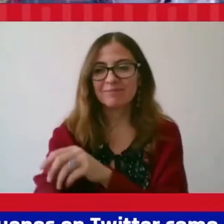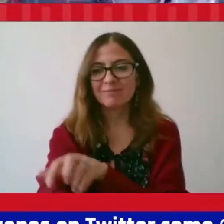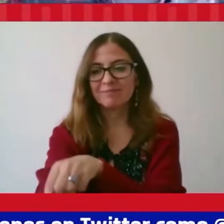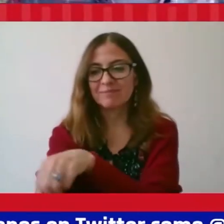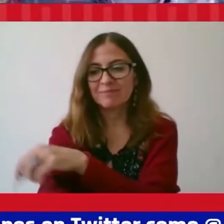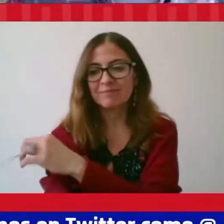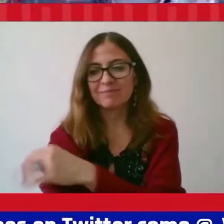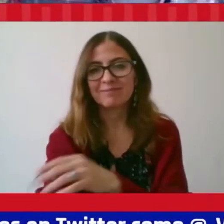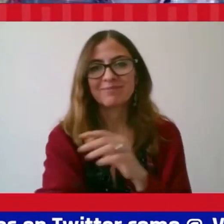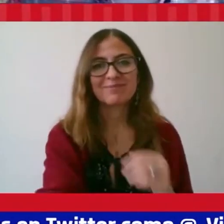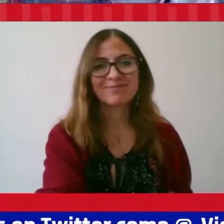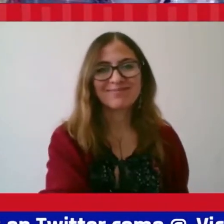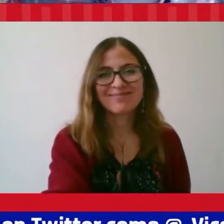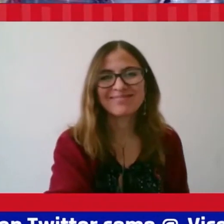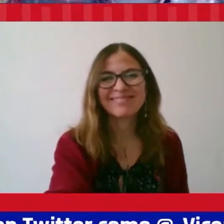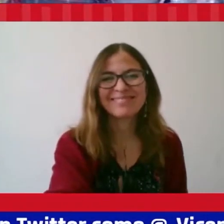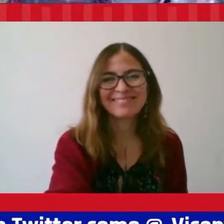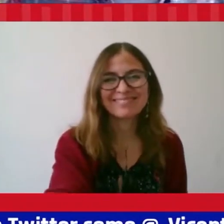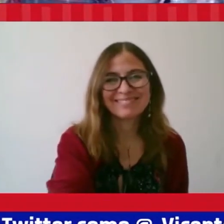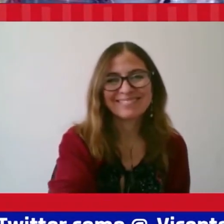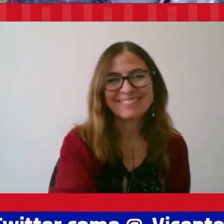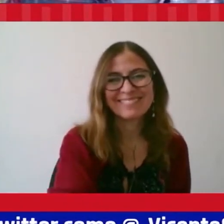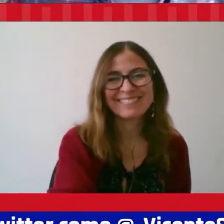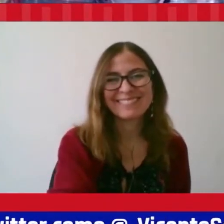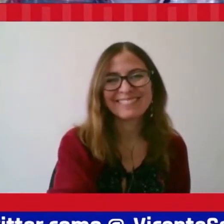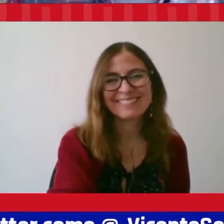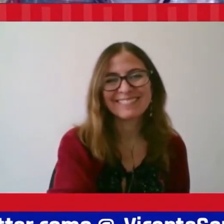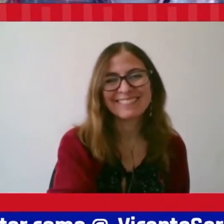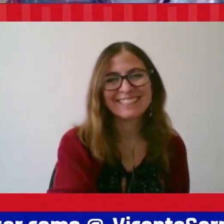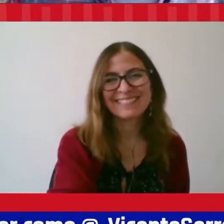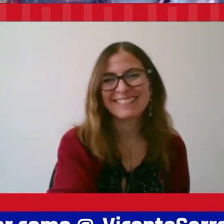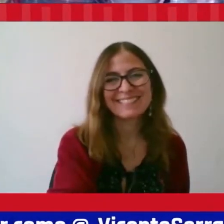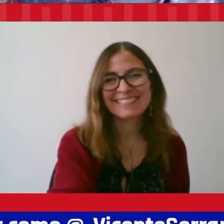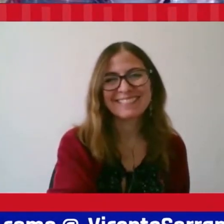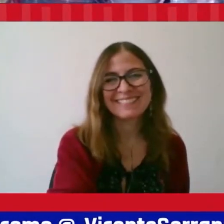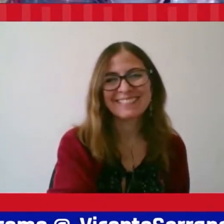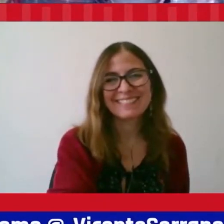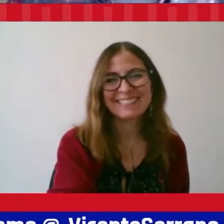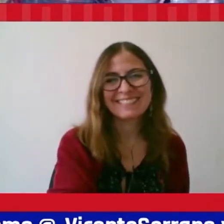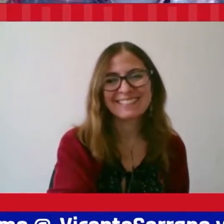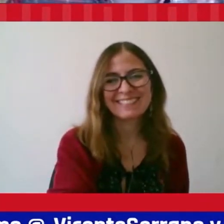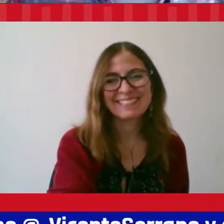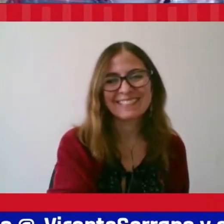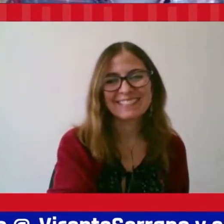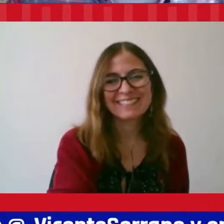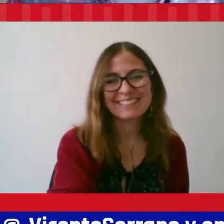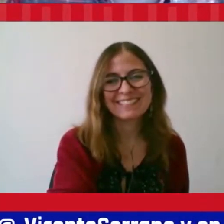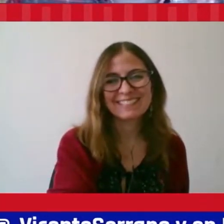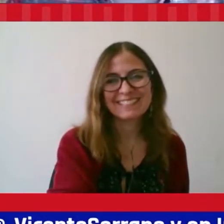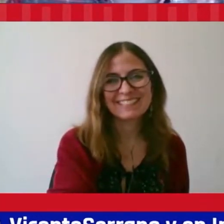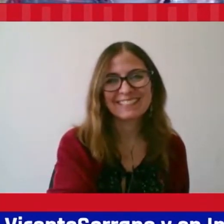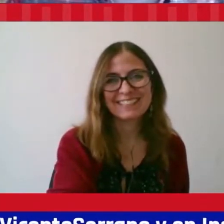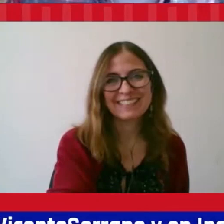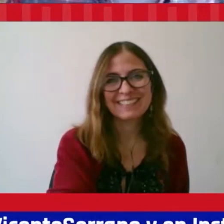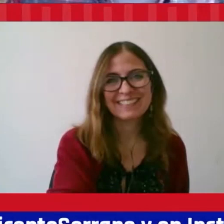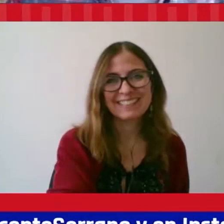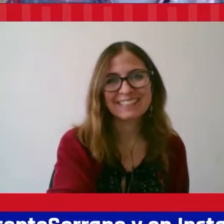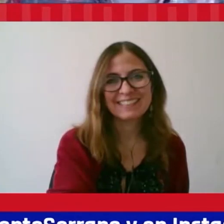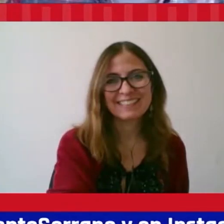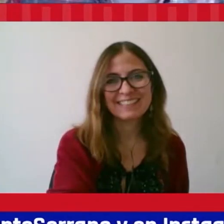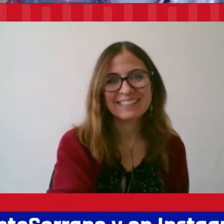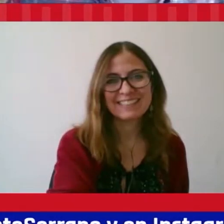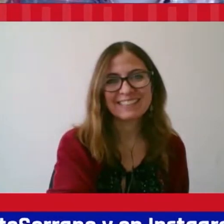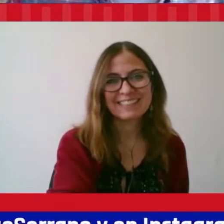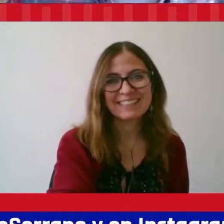el merequetengue en el que se convierte en ocasiones, sin censura, por tratar de cumplirle a la